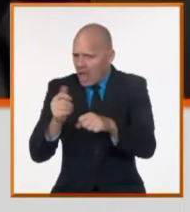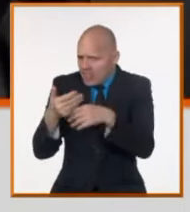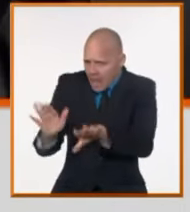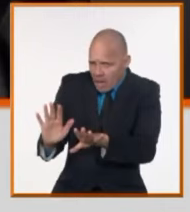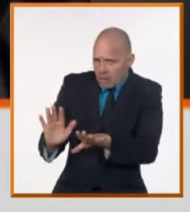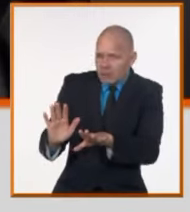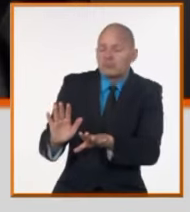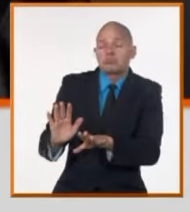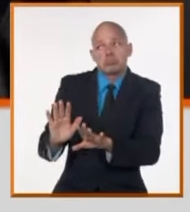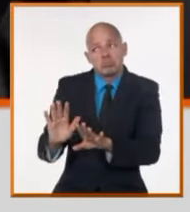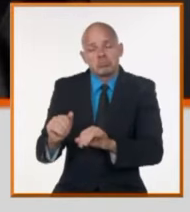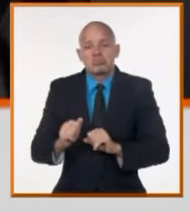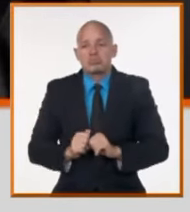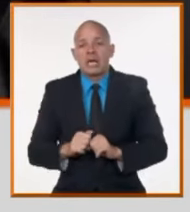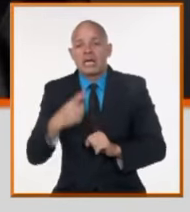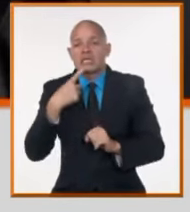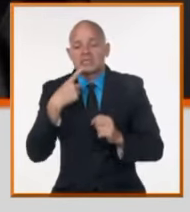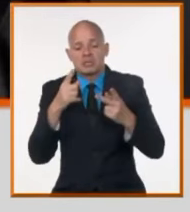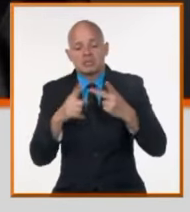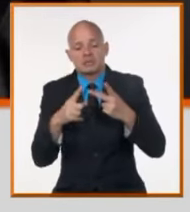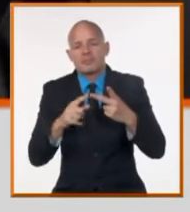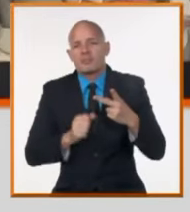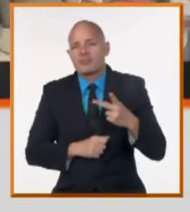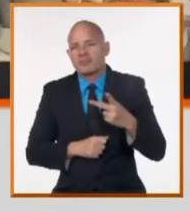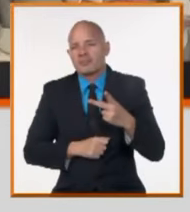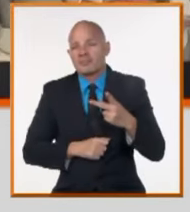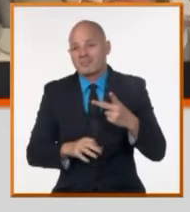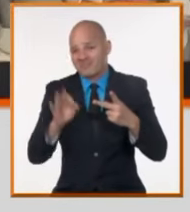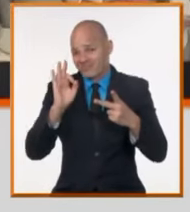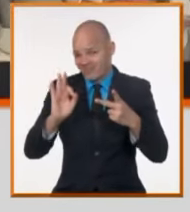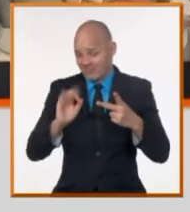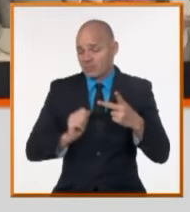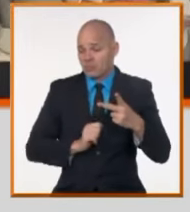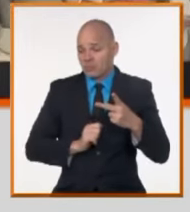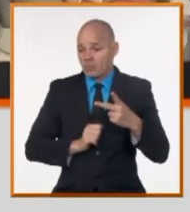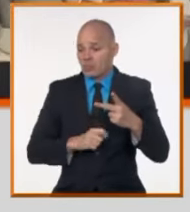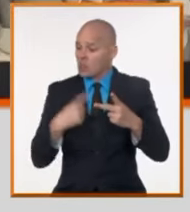El segundo principio de la doctrina Monroe: nosotros no nos